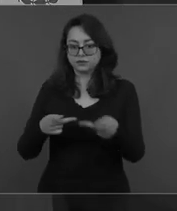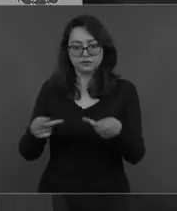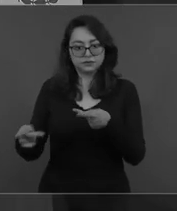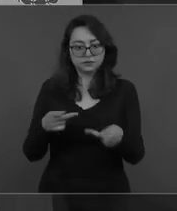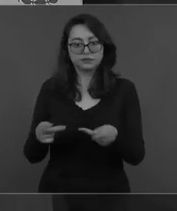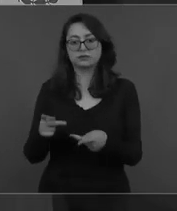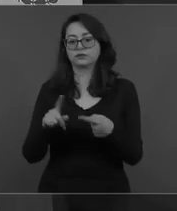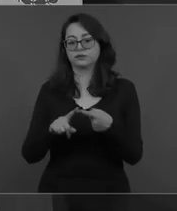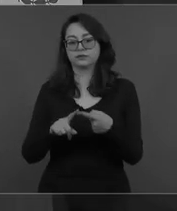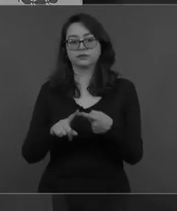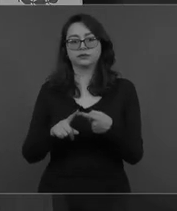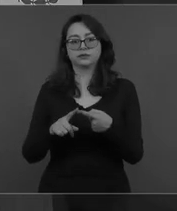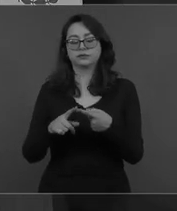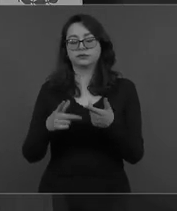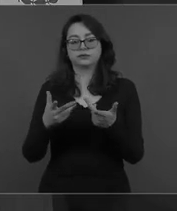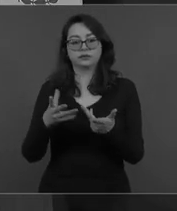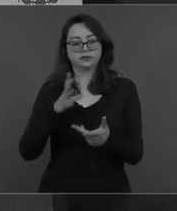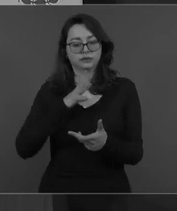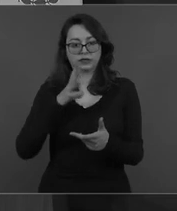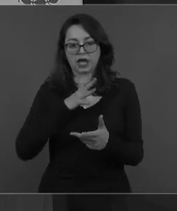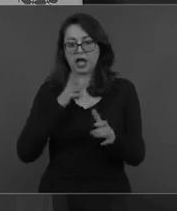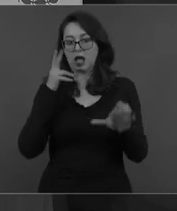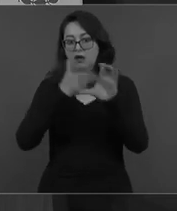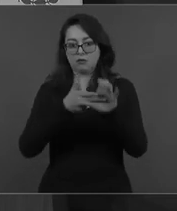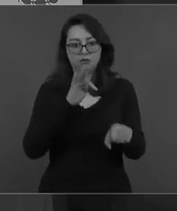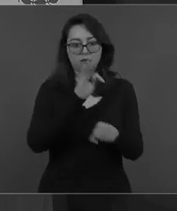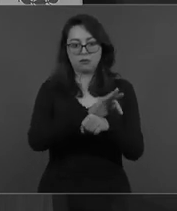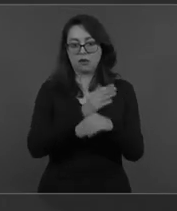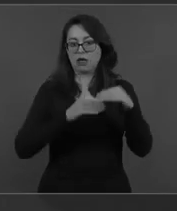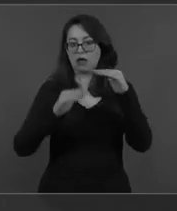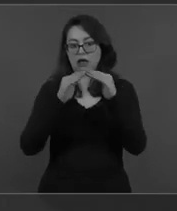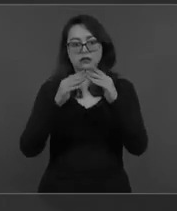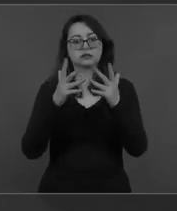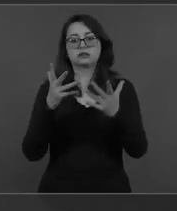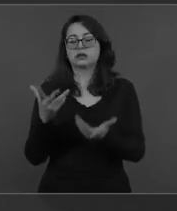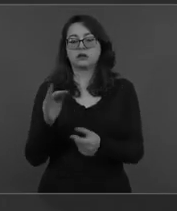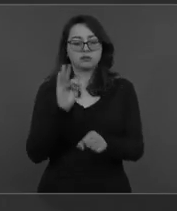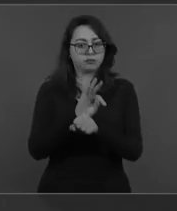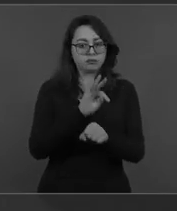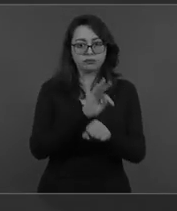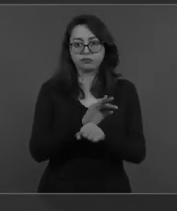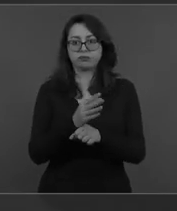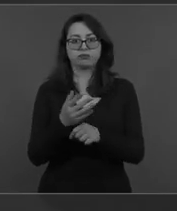Hay marinos, albergues, se está trabajando. Yo ayer,